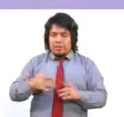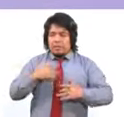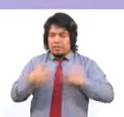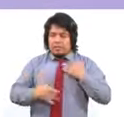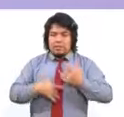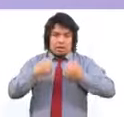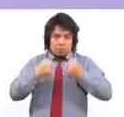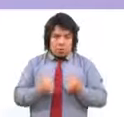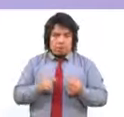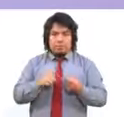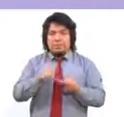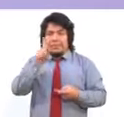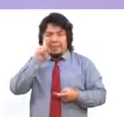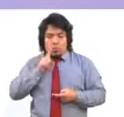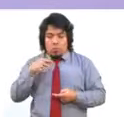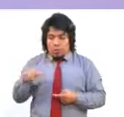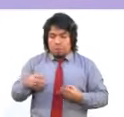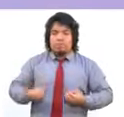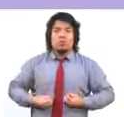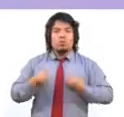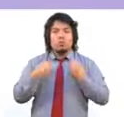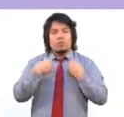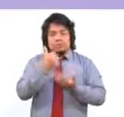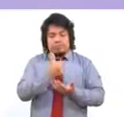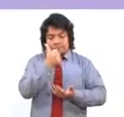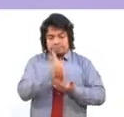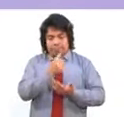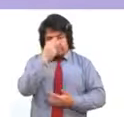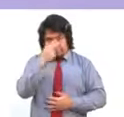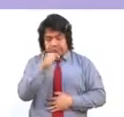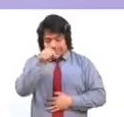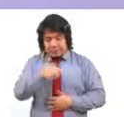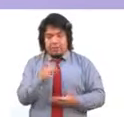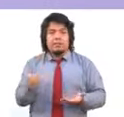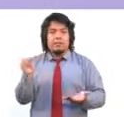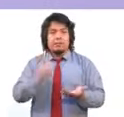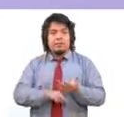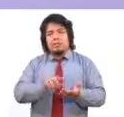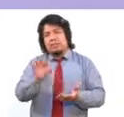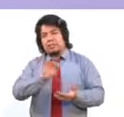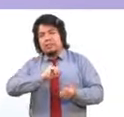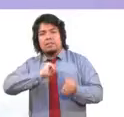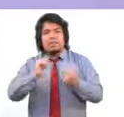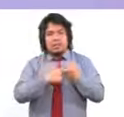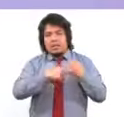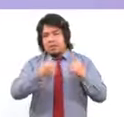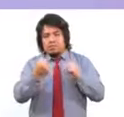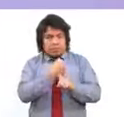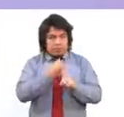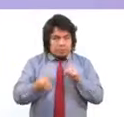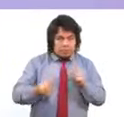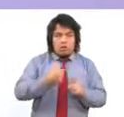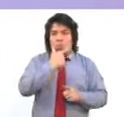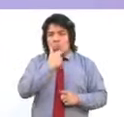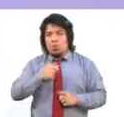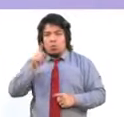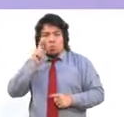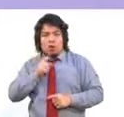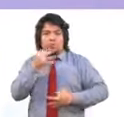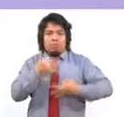vida de todas las mujeres que viven en la Ciudad de México y han sido víctimas de algún tipo de violencia, las y los juzgadores